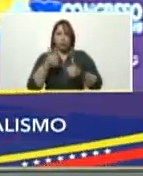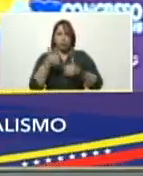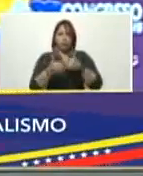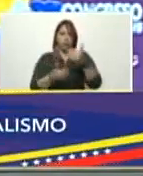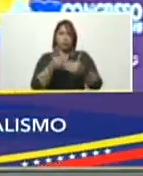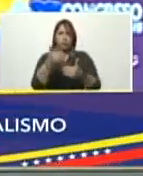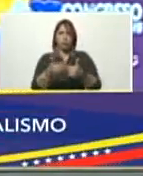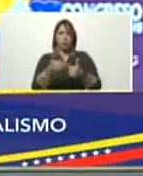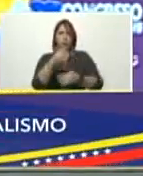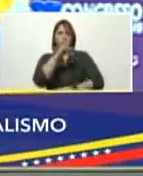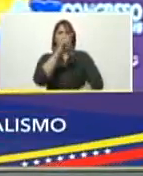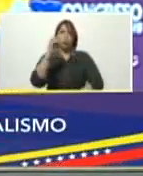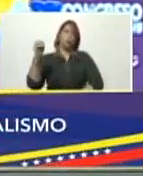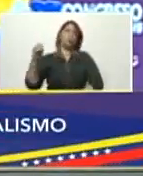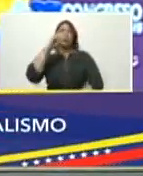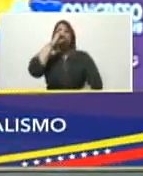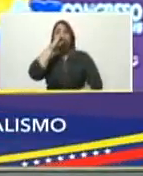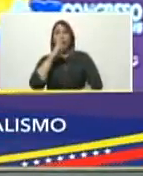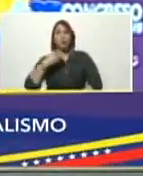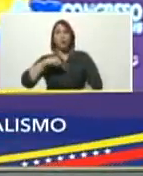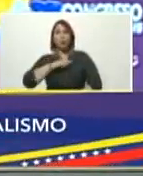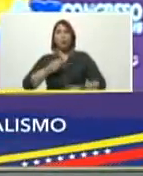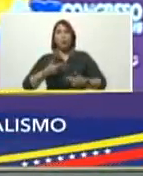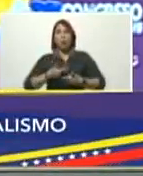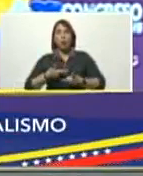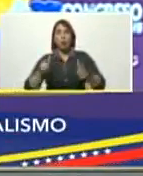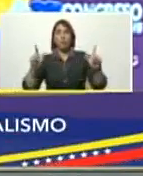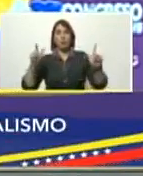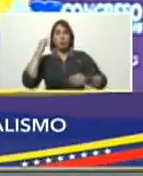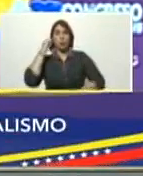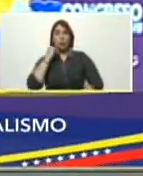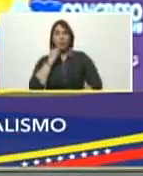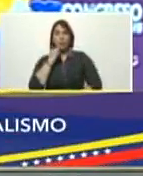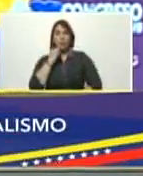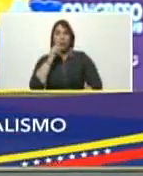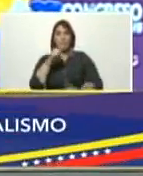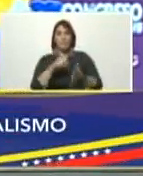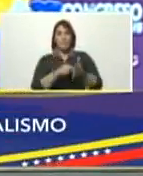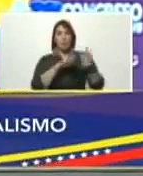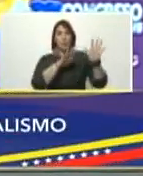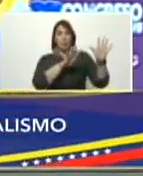los 200 años de nuestro libertador Simón Bolívar. En